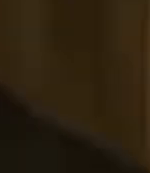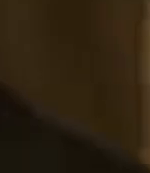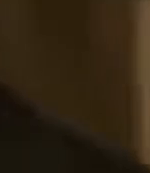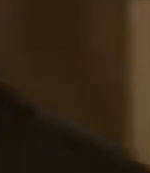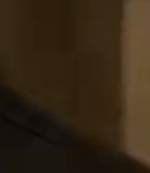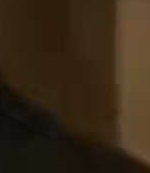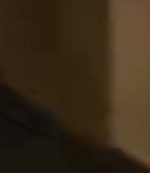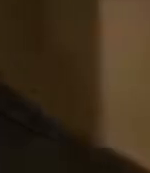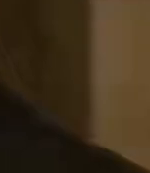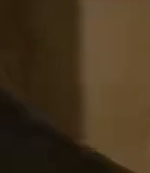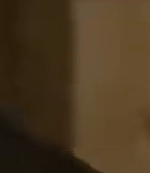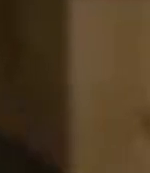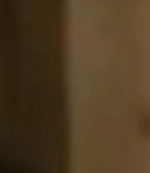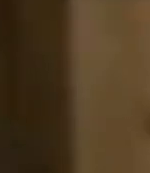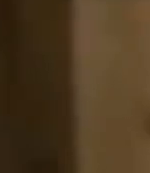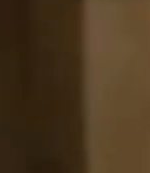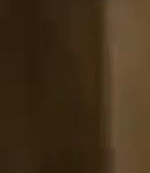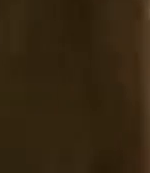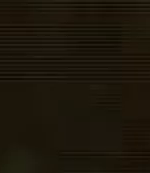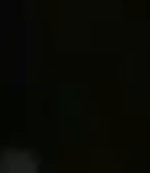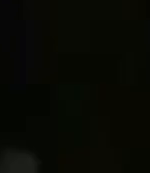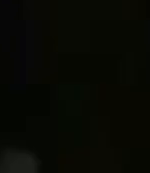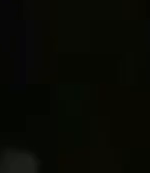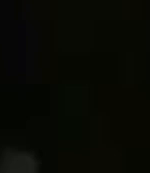stage entertainment